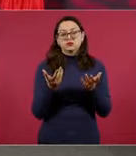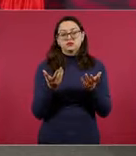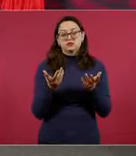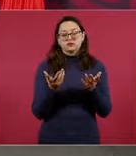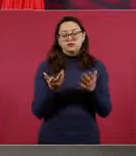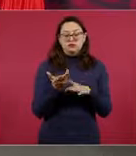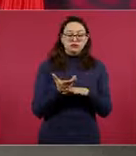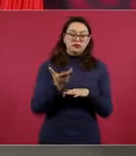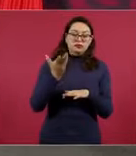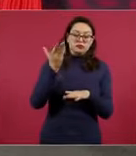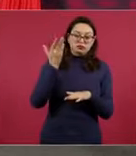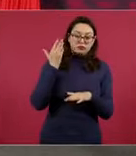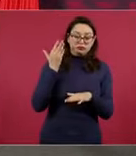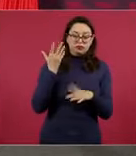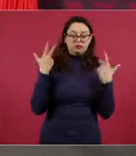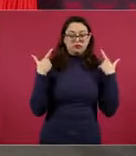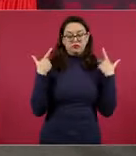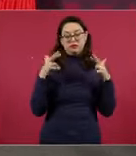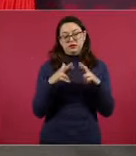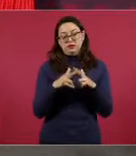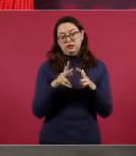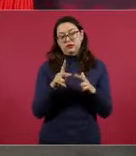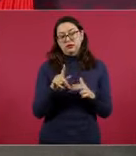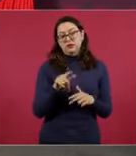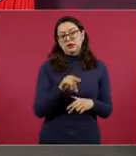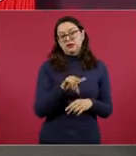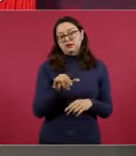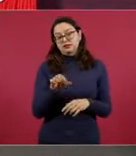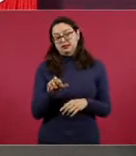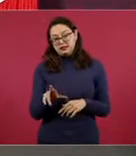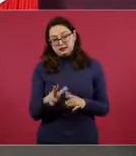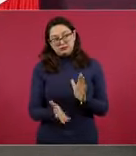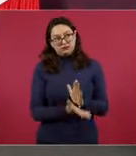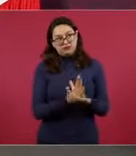siglo pasado, lo hizo el maestro Pellicer.